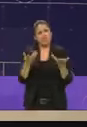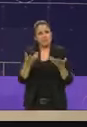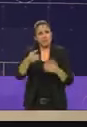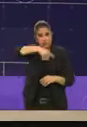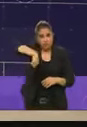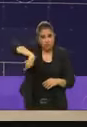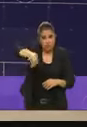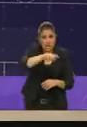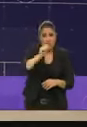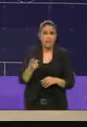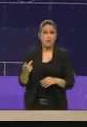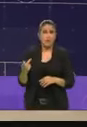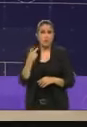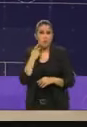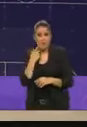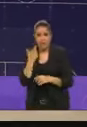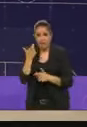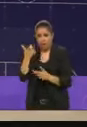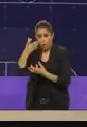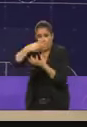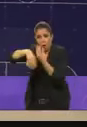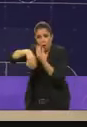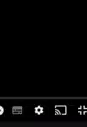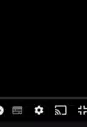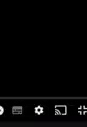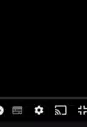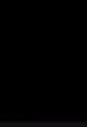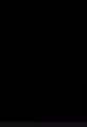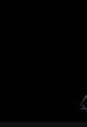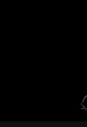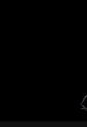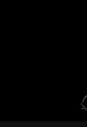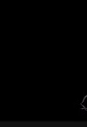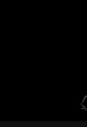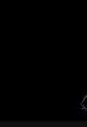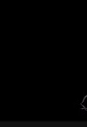tener una política económica con propuestas y y